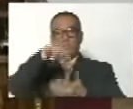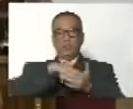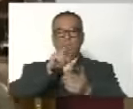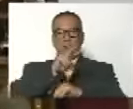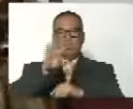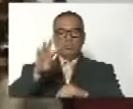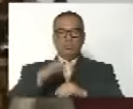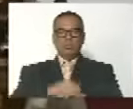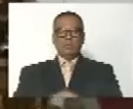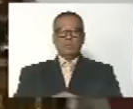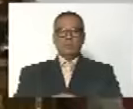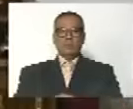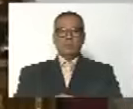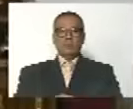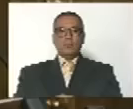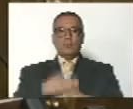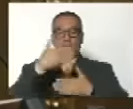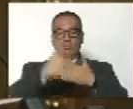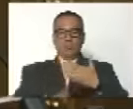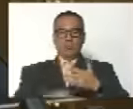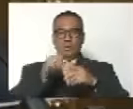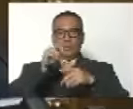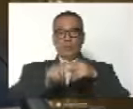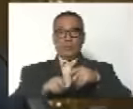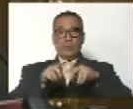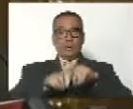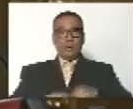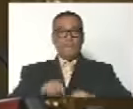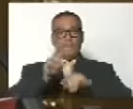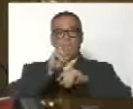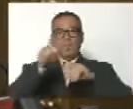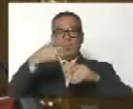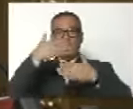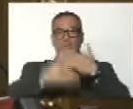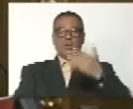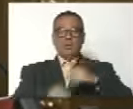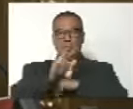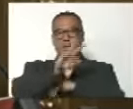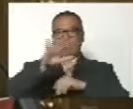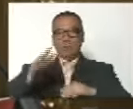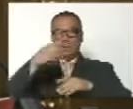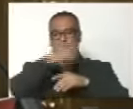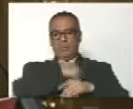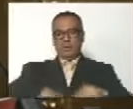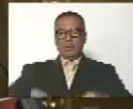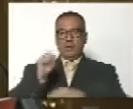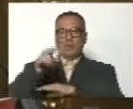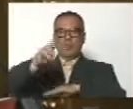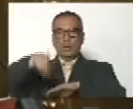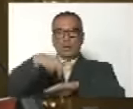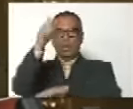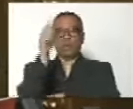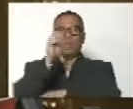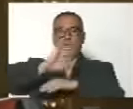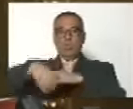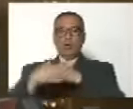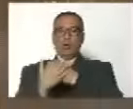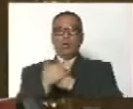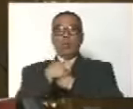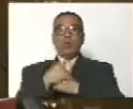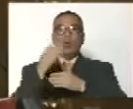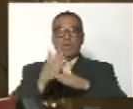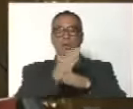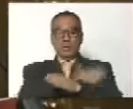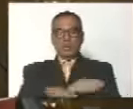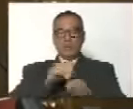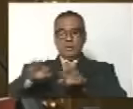2024. Sesión ordinaria número 21, acta número 25. El presidente de la Asamblea Nacional, diputado Jorge Rodríguez Gómez, previo